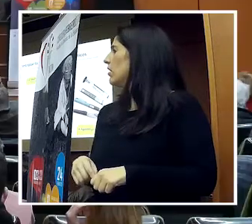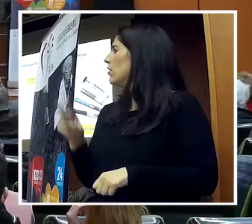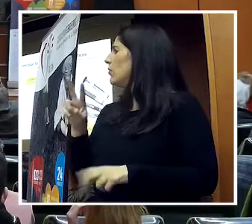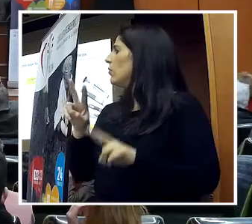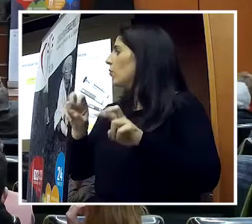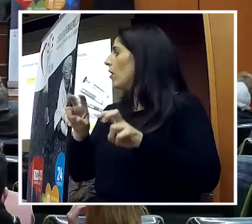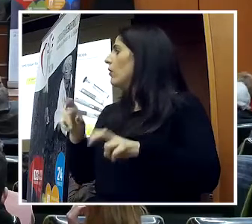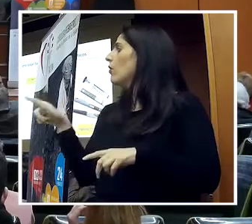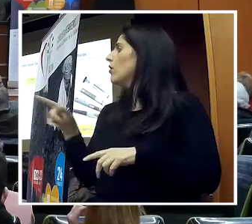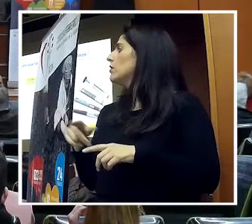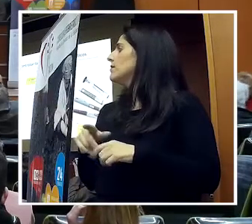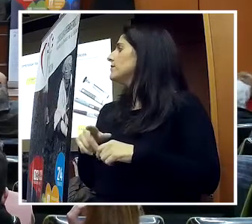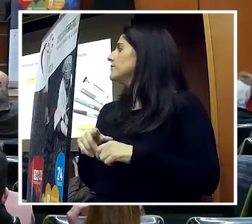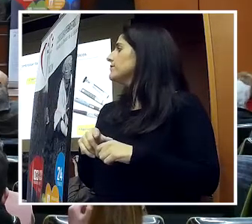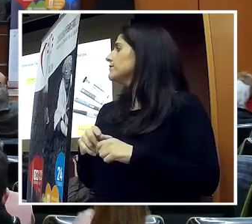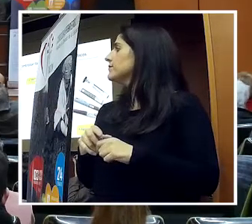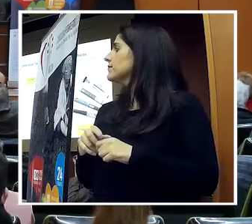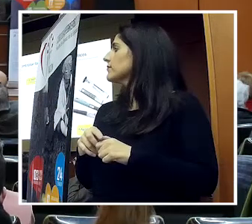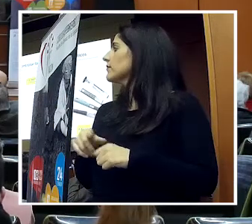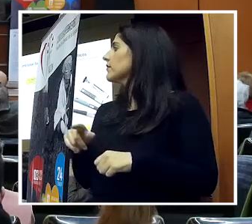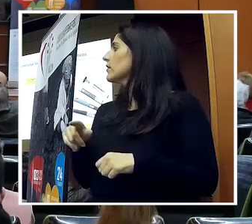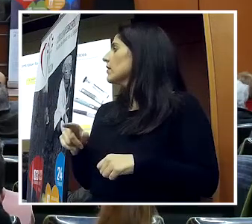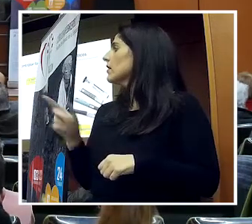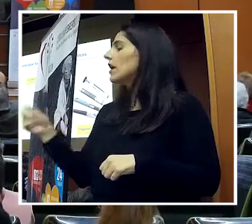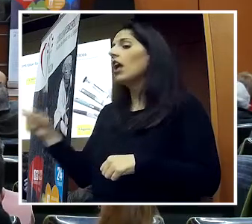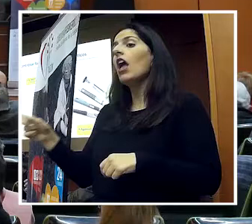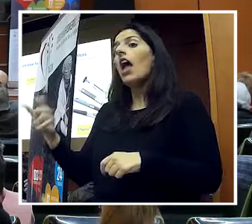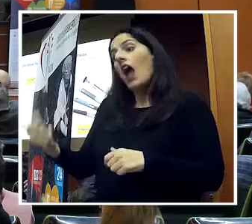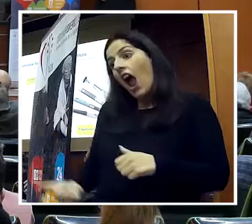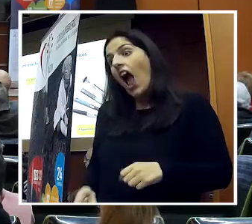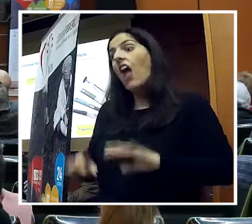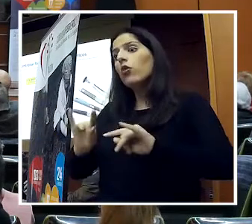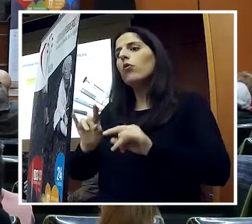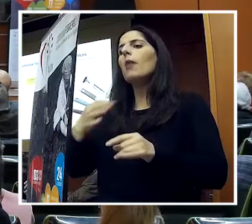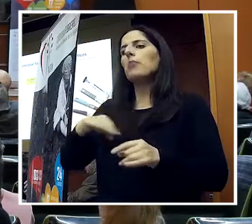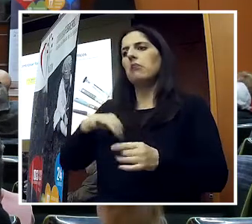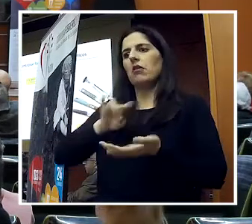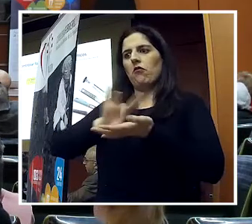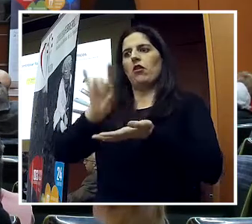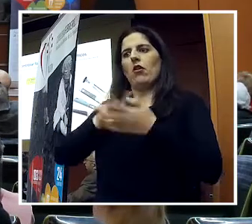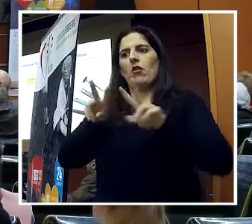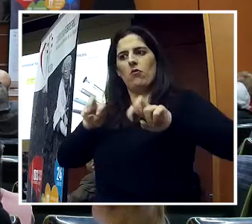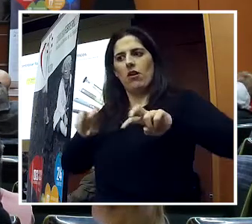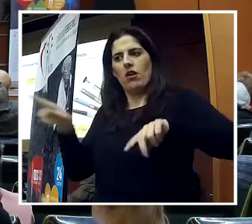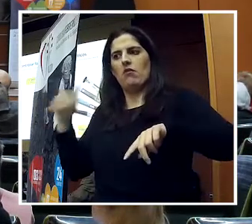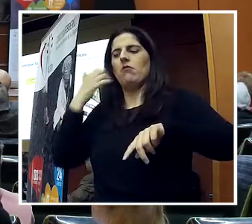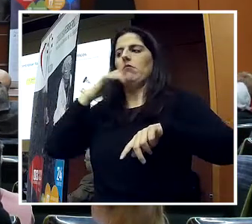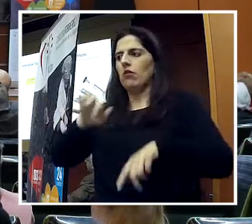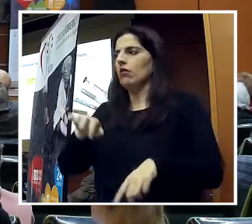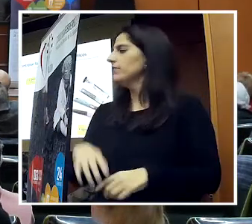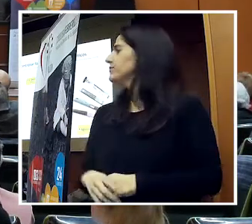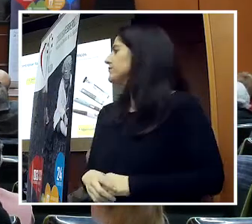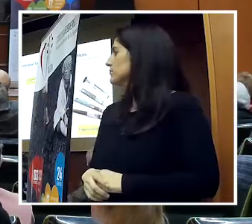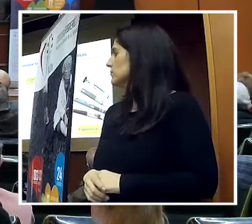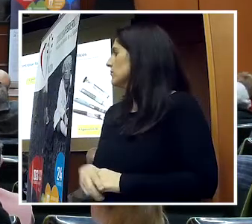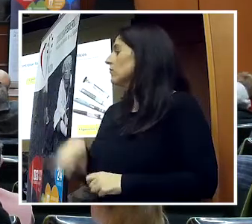medicamentos nuevos, que se excreta la glucosa de la orina, se elimina el exceso de glucosa de nuestro organismo a través de la orina, y otros